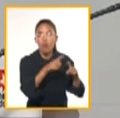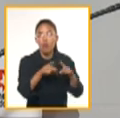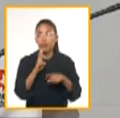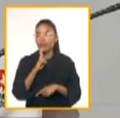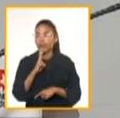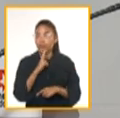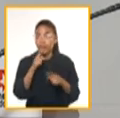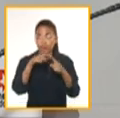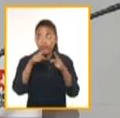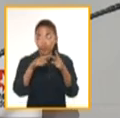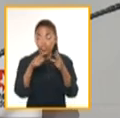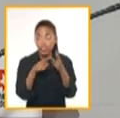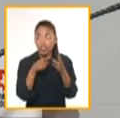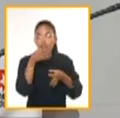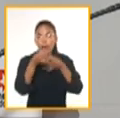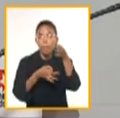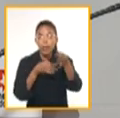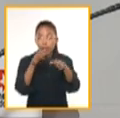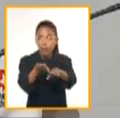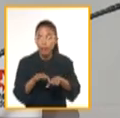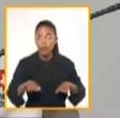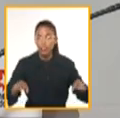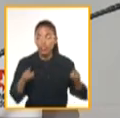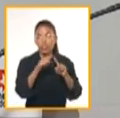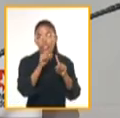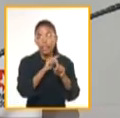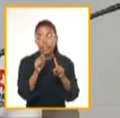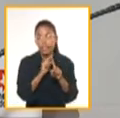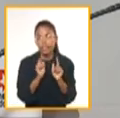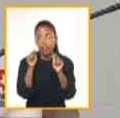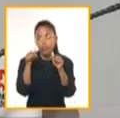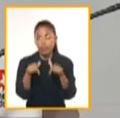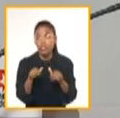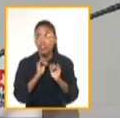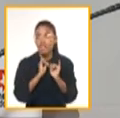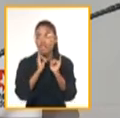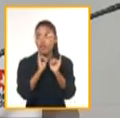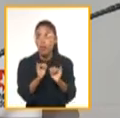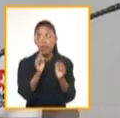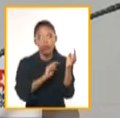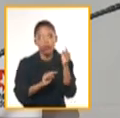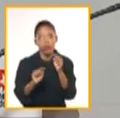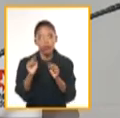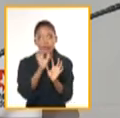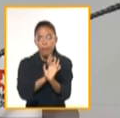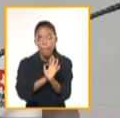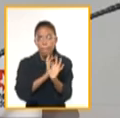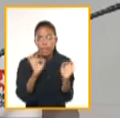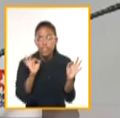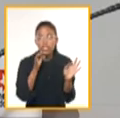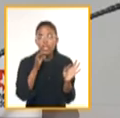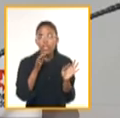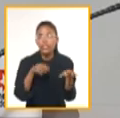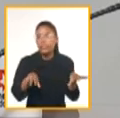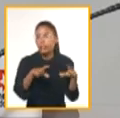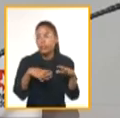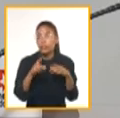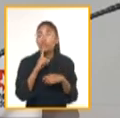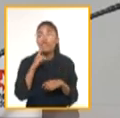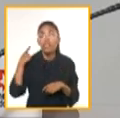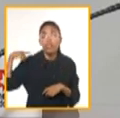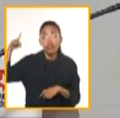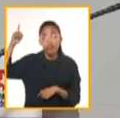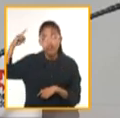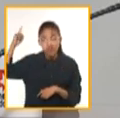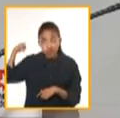ellos estaremos compartiendo nuestra mesa redonda de hoy, información de primera mano, qué fue lo que ocurrió el viernes